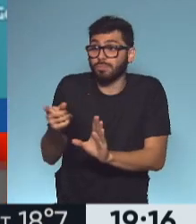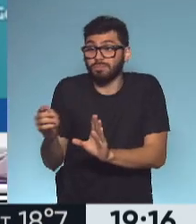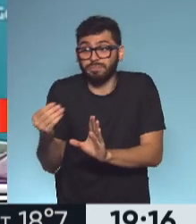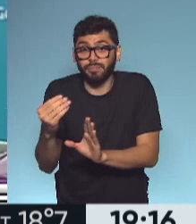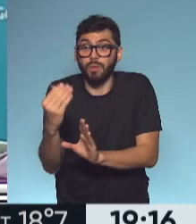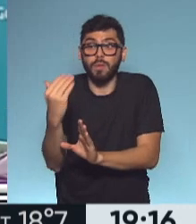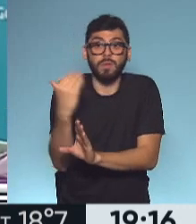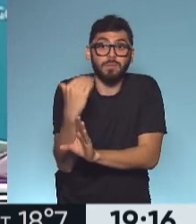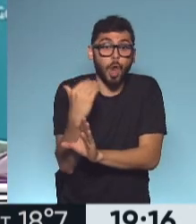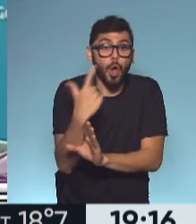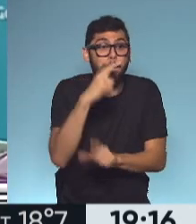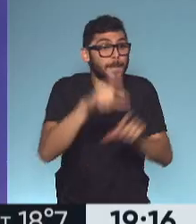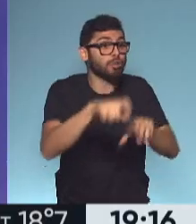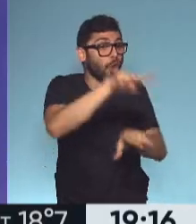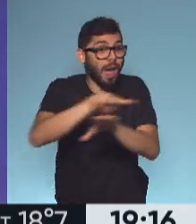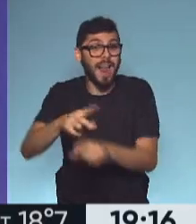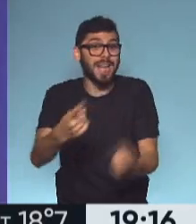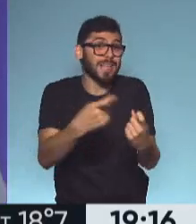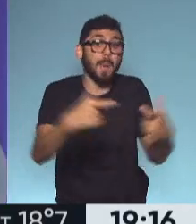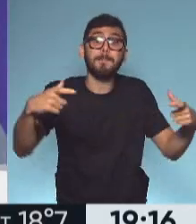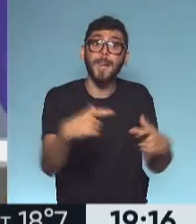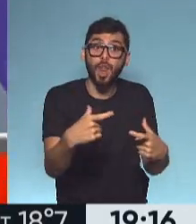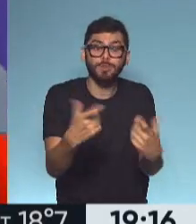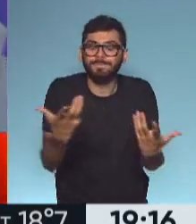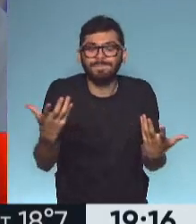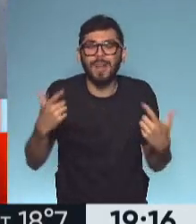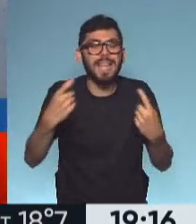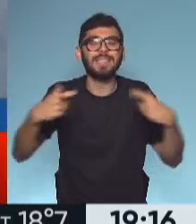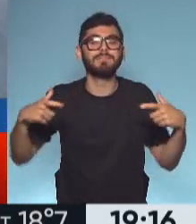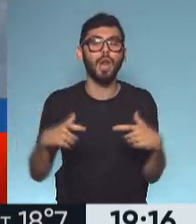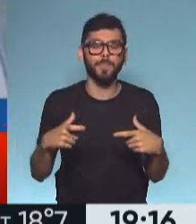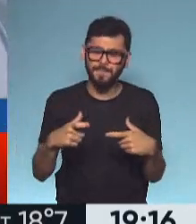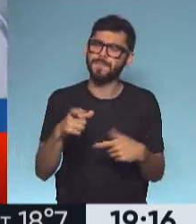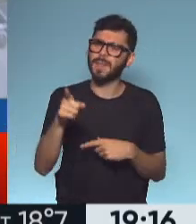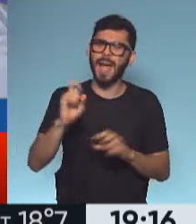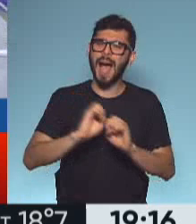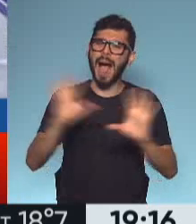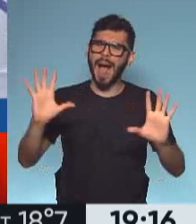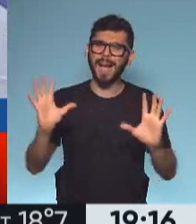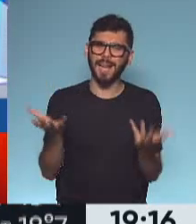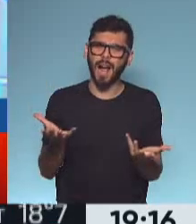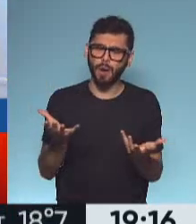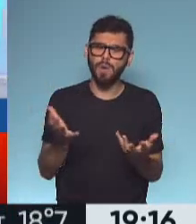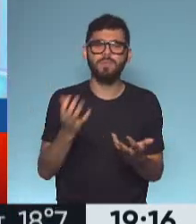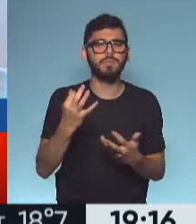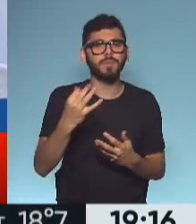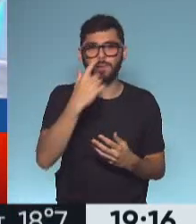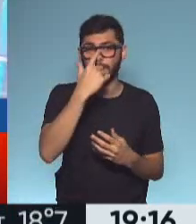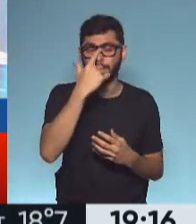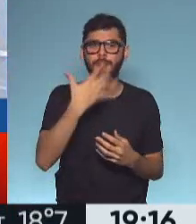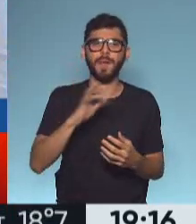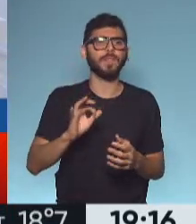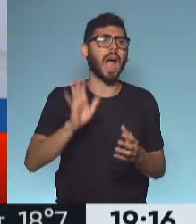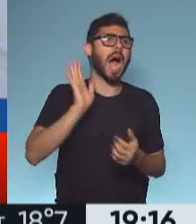pacientes que lo necesitan. La verdad es que algunas cuestiones quedan tan claras. Nadie puede tener la arrogancia de decir esto hay que hacerlo así, hay que